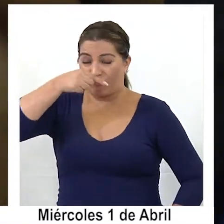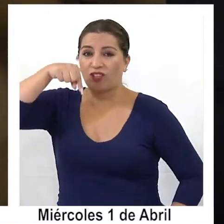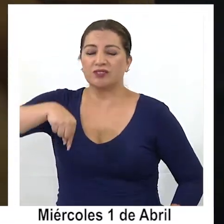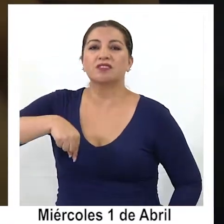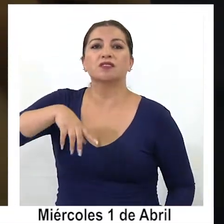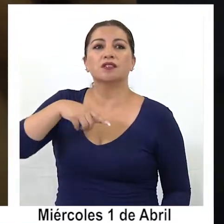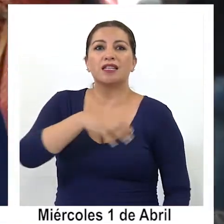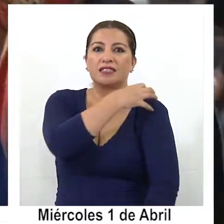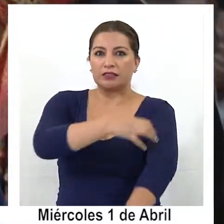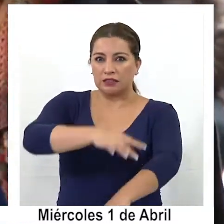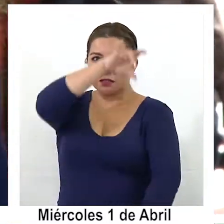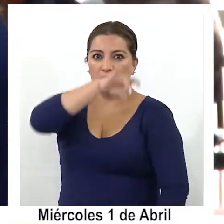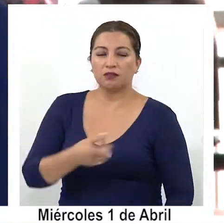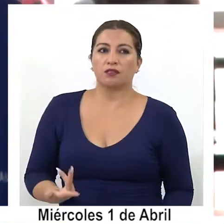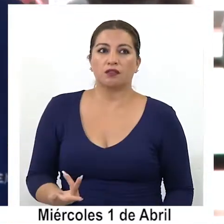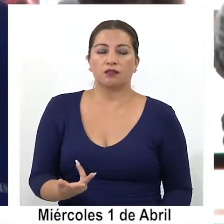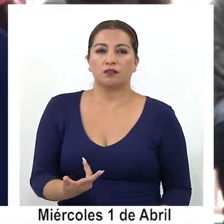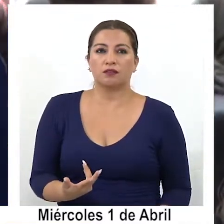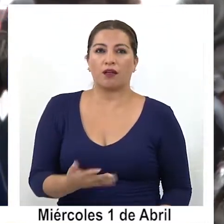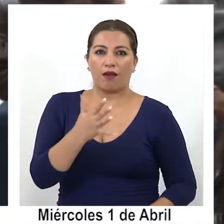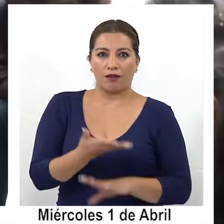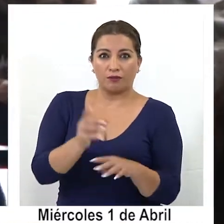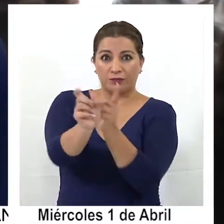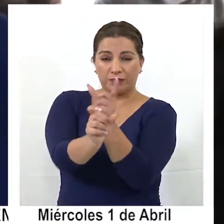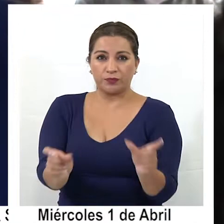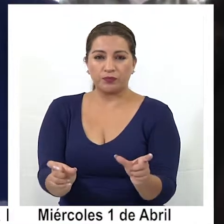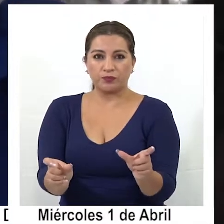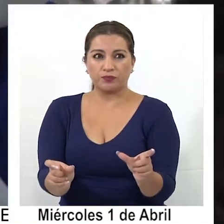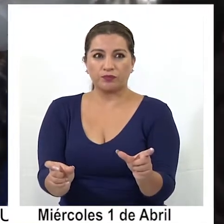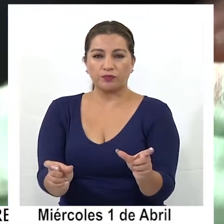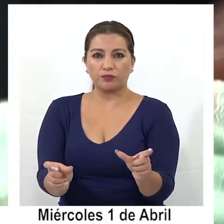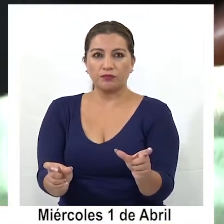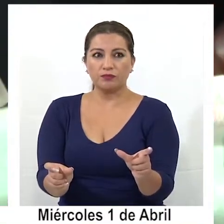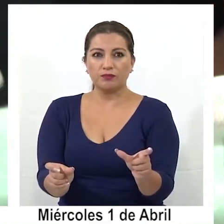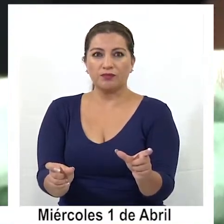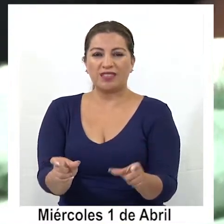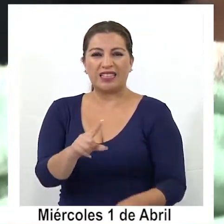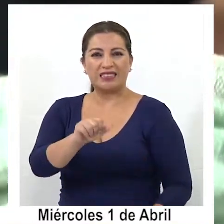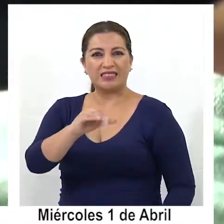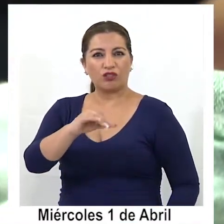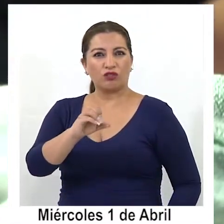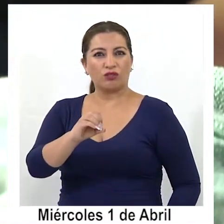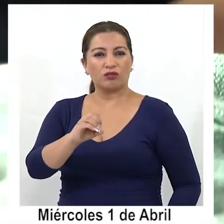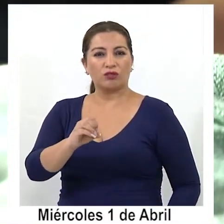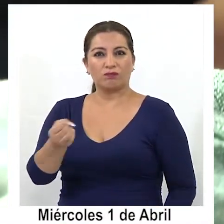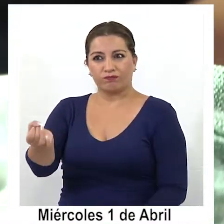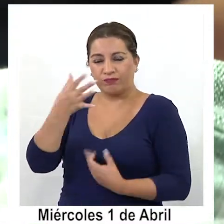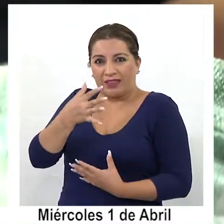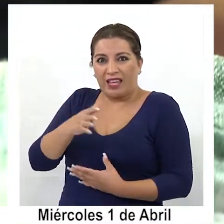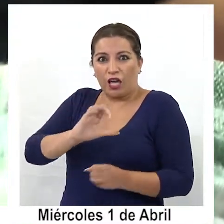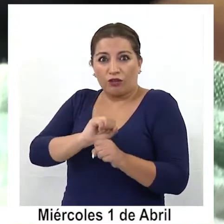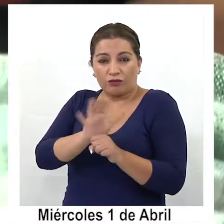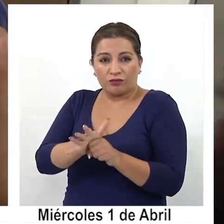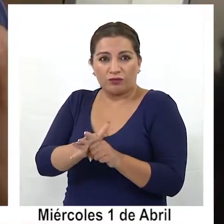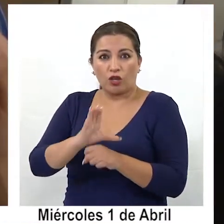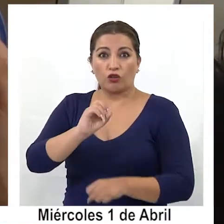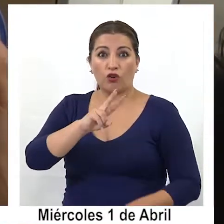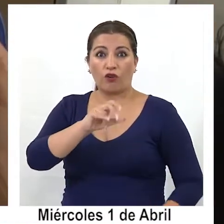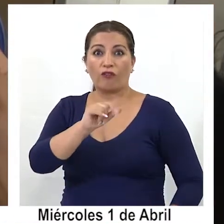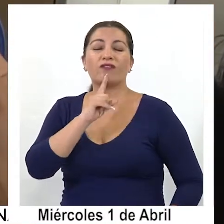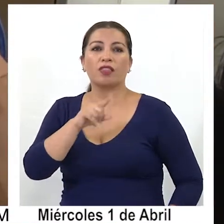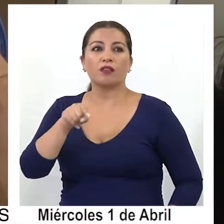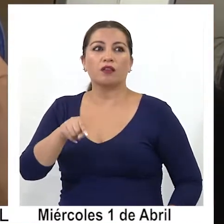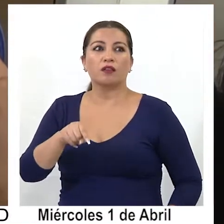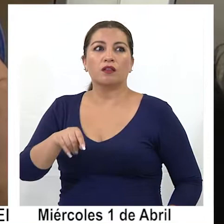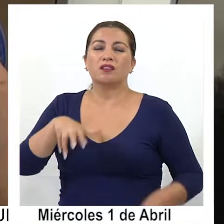teniendo, digamos, circulación del SARS-CoV-2 que provoca el COVID-19, los cuadros pueden ser